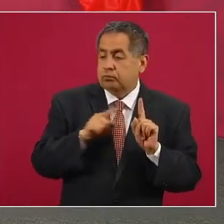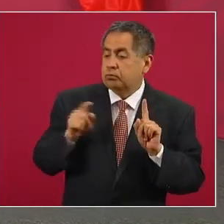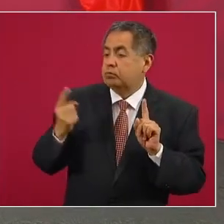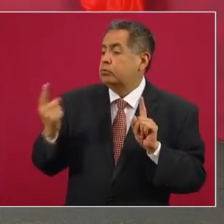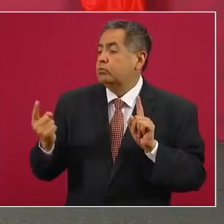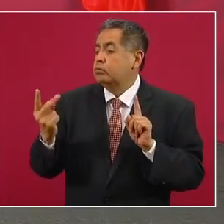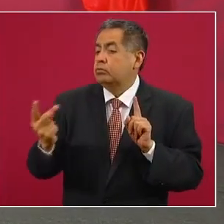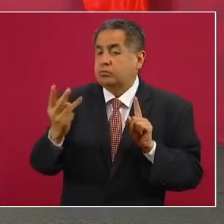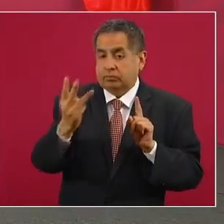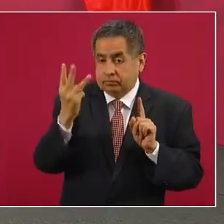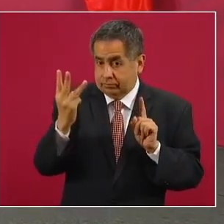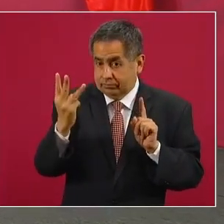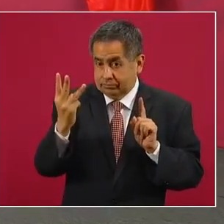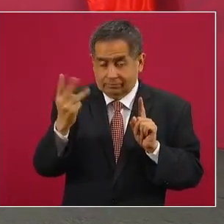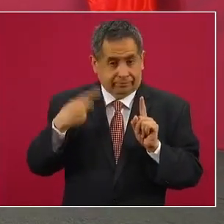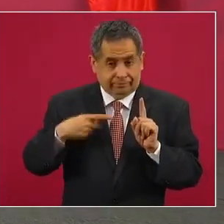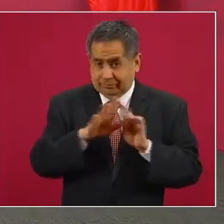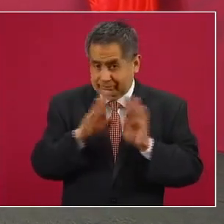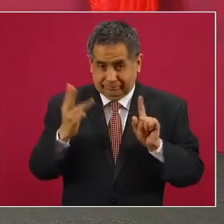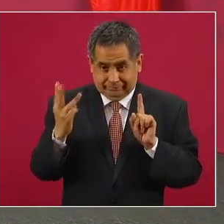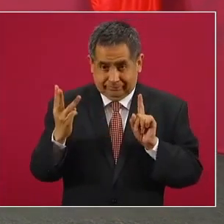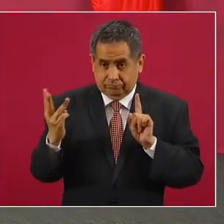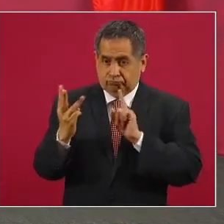para 3 personas